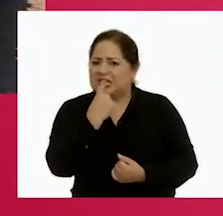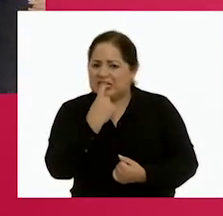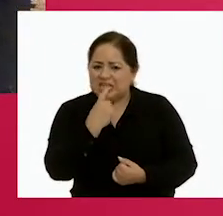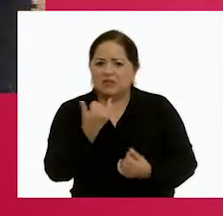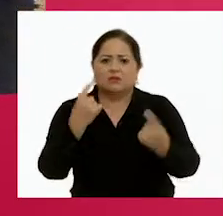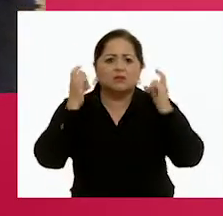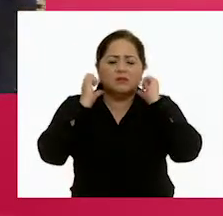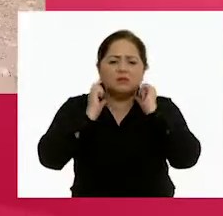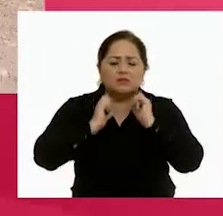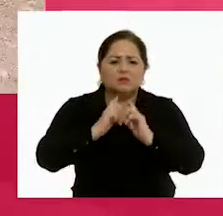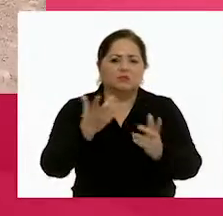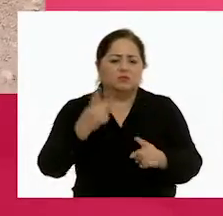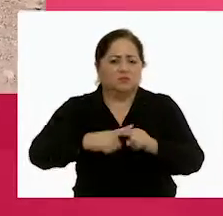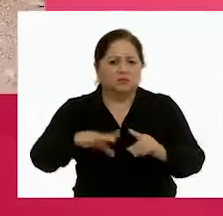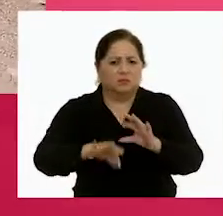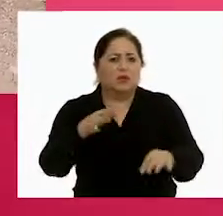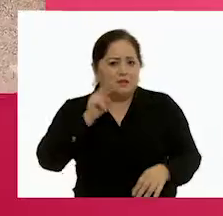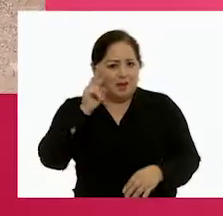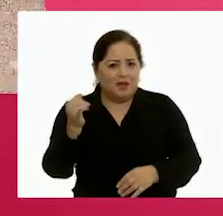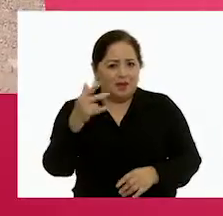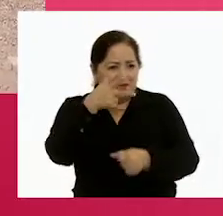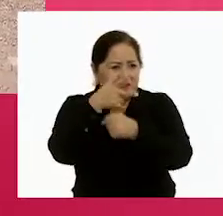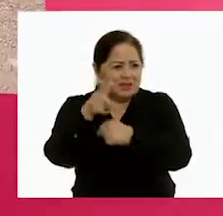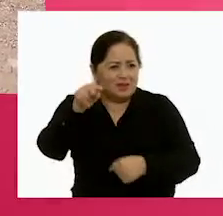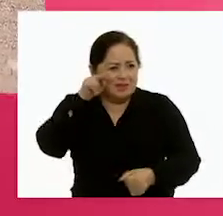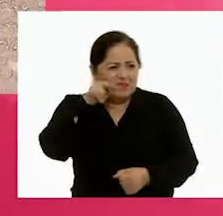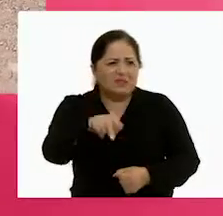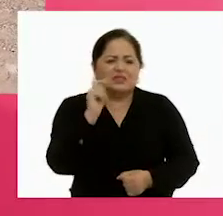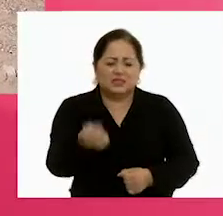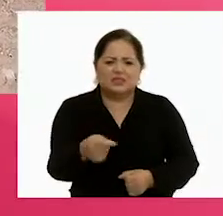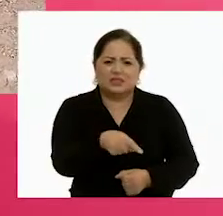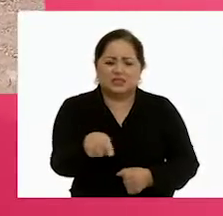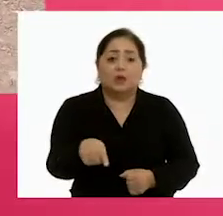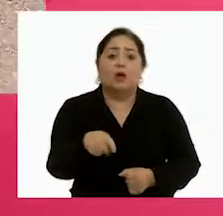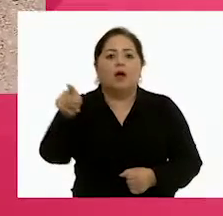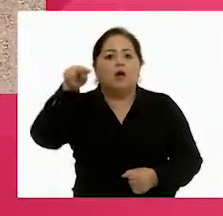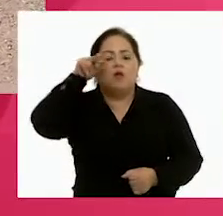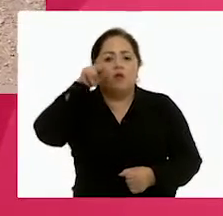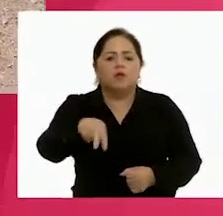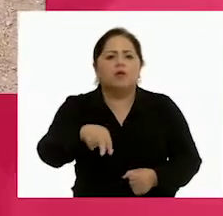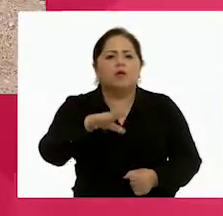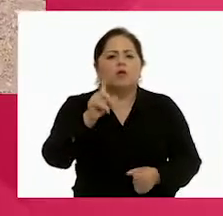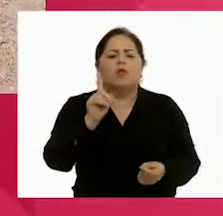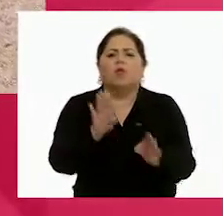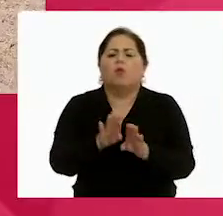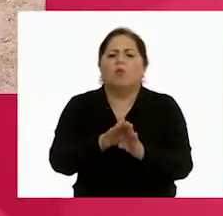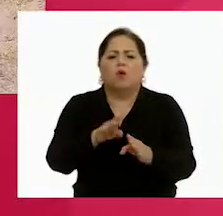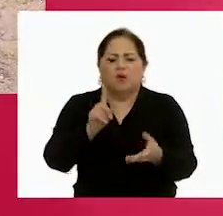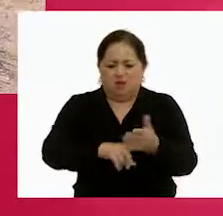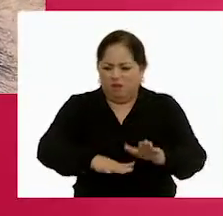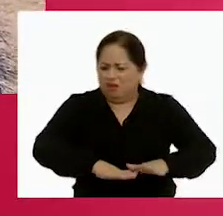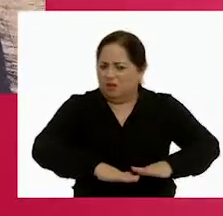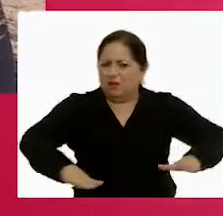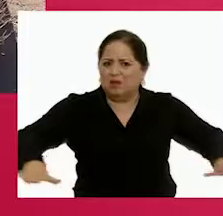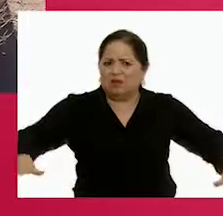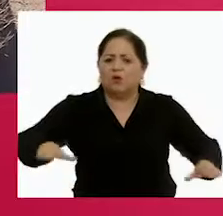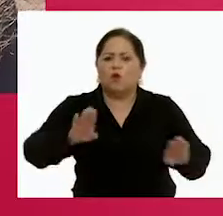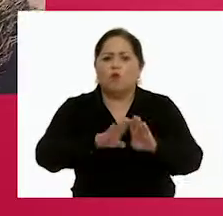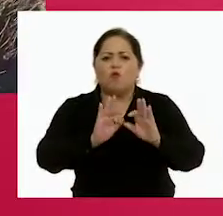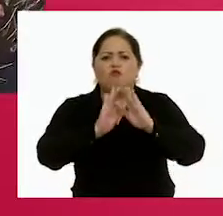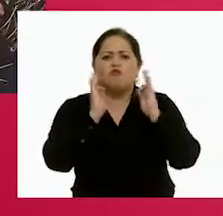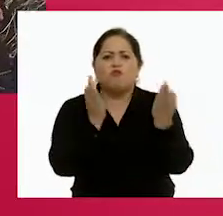maxilares inferiores. Tenemos una imagen, primero para que vean de qué se trata el zompantli. Vemos cómo se encuentran la plataforma, que es esta